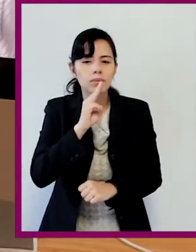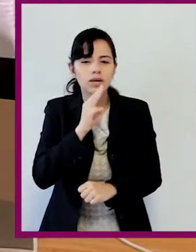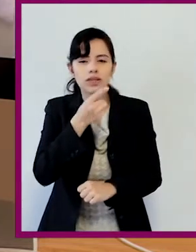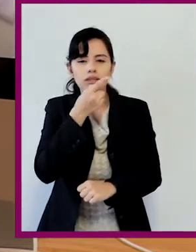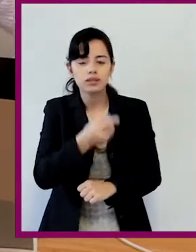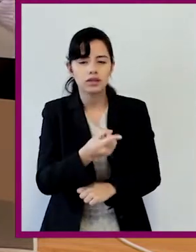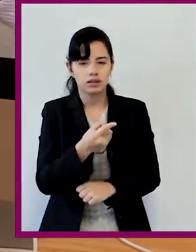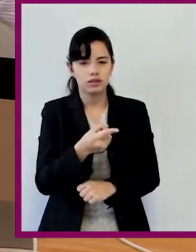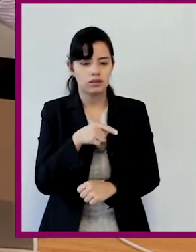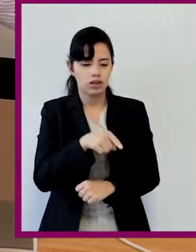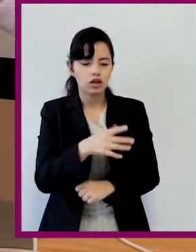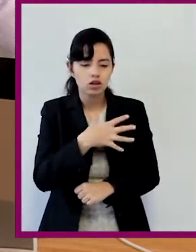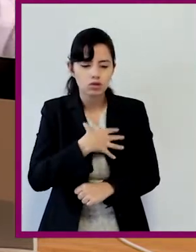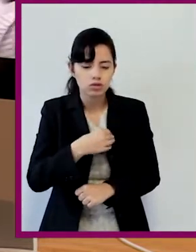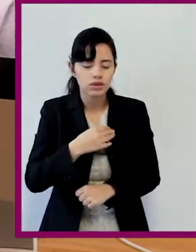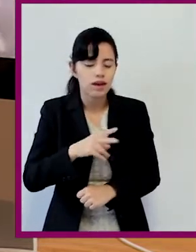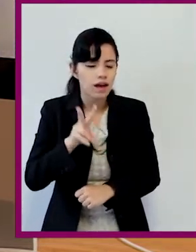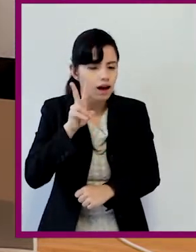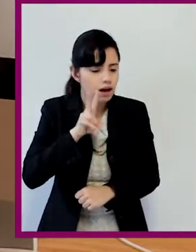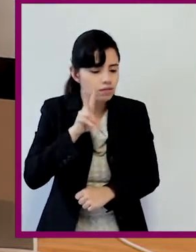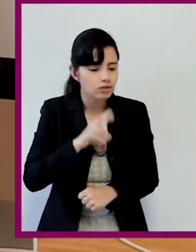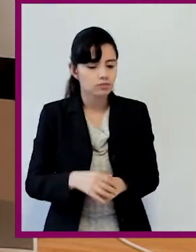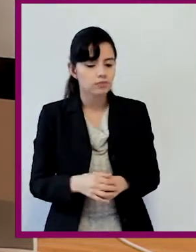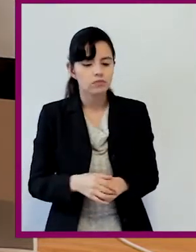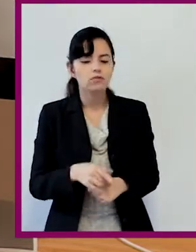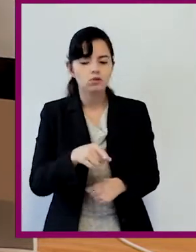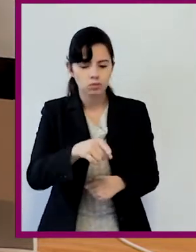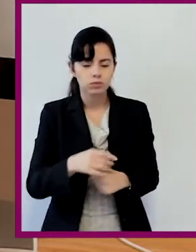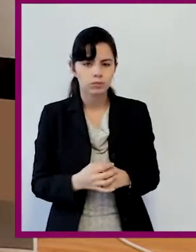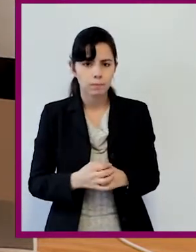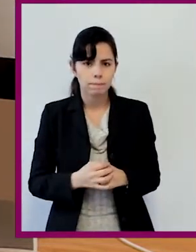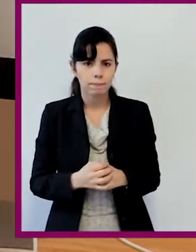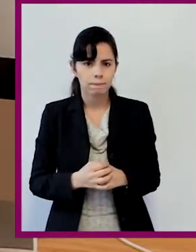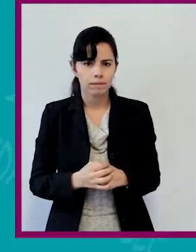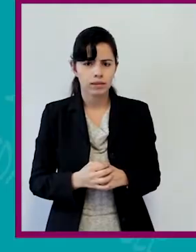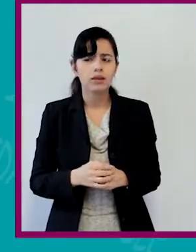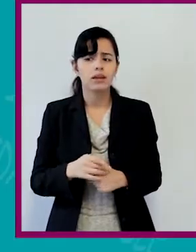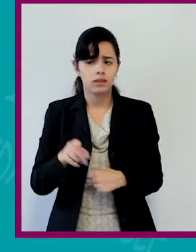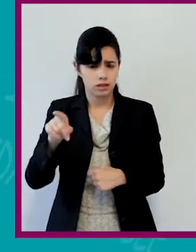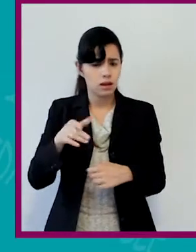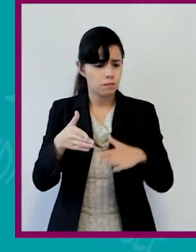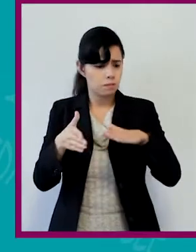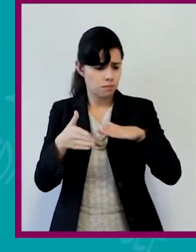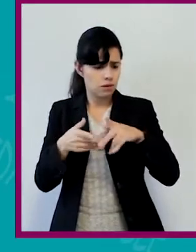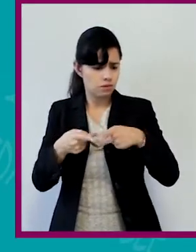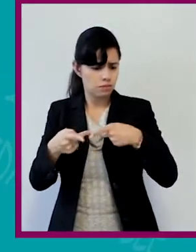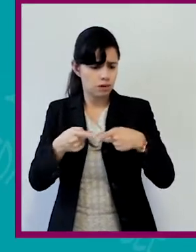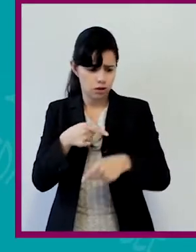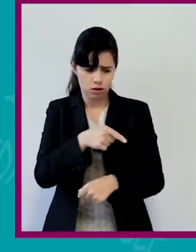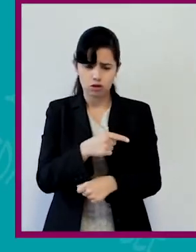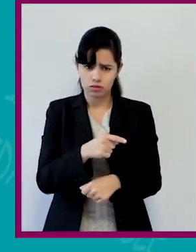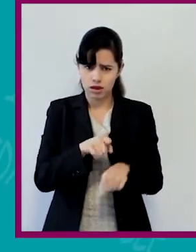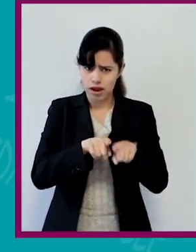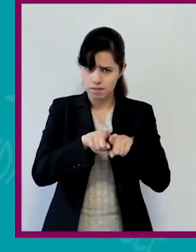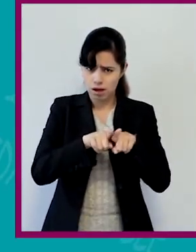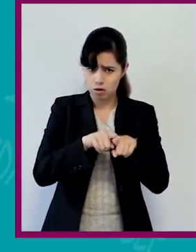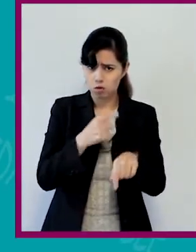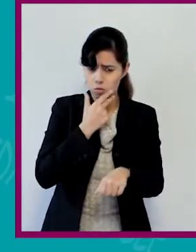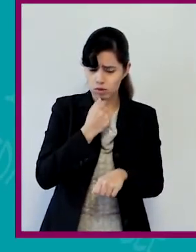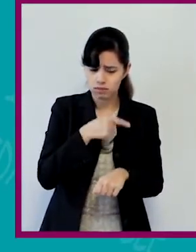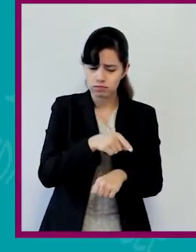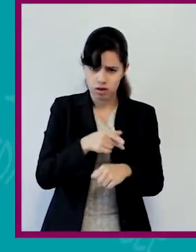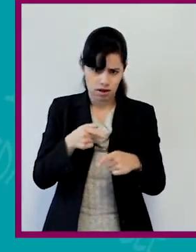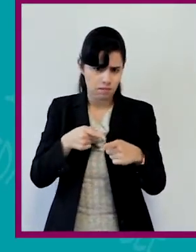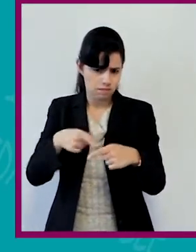ver, fulana de tal, prepárale el desayuno a tu hermano. ese es una discriminación en razón